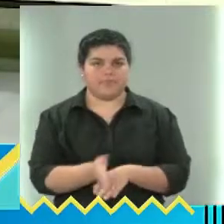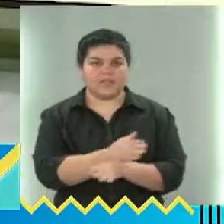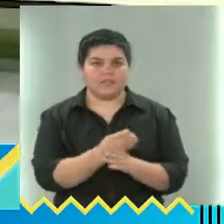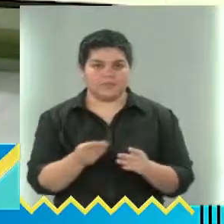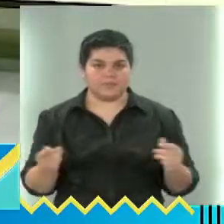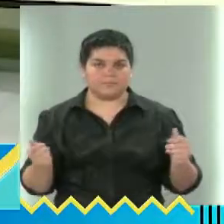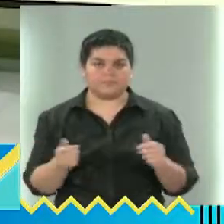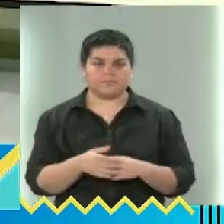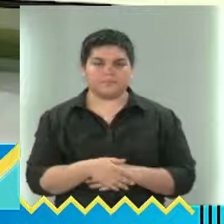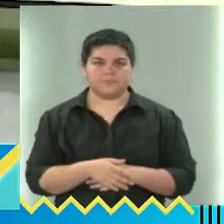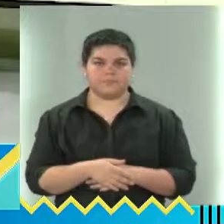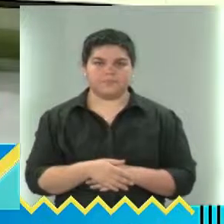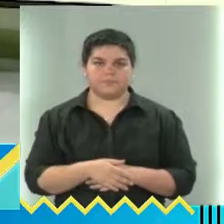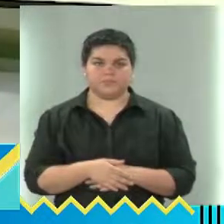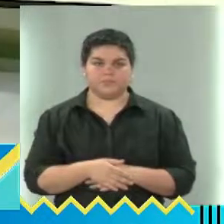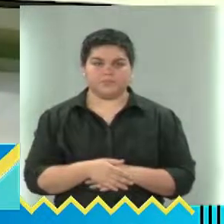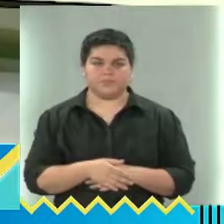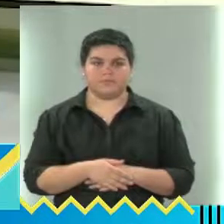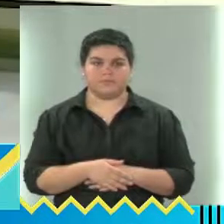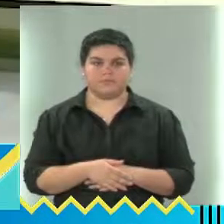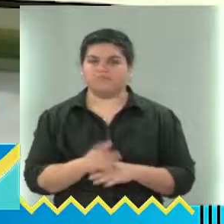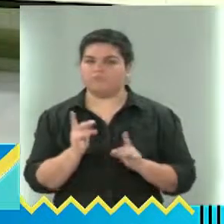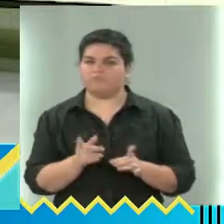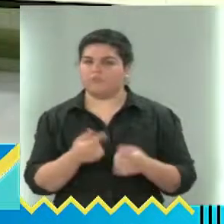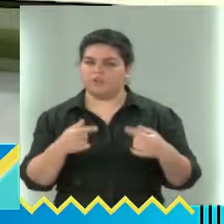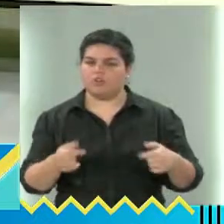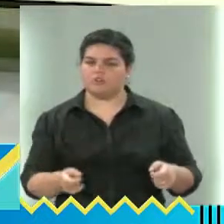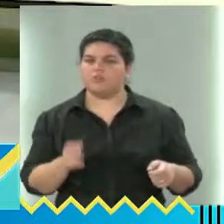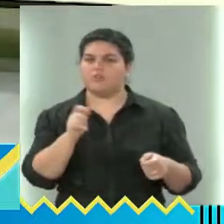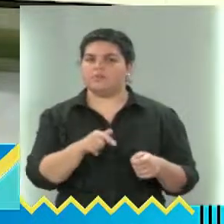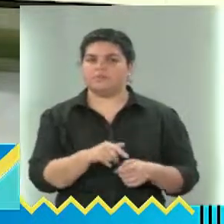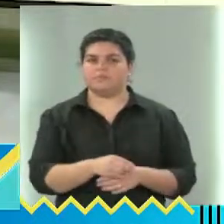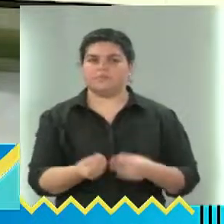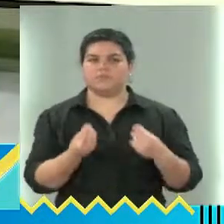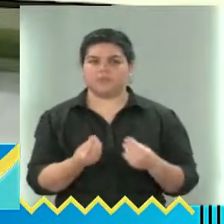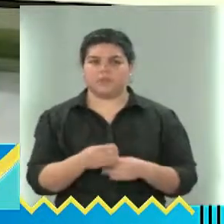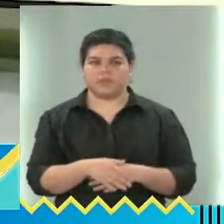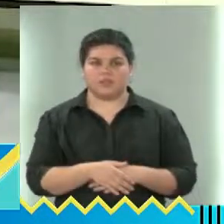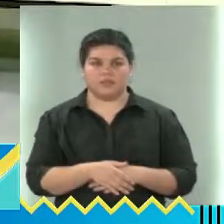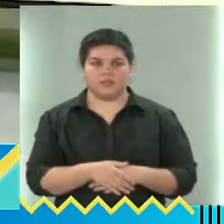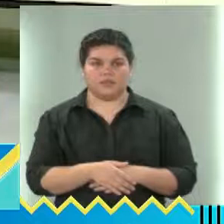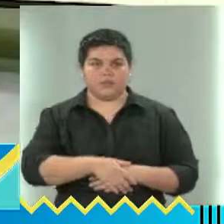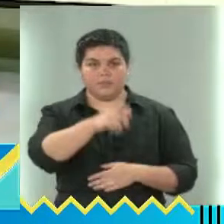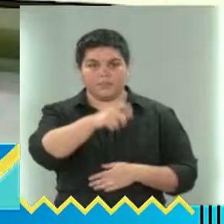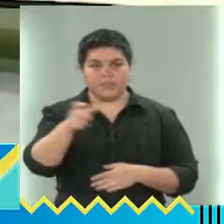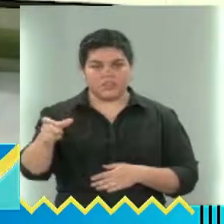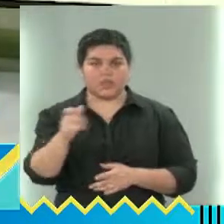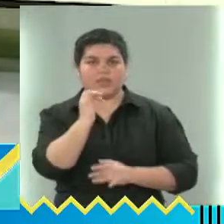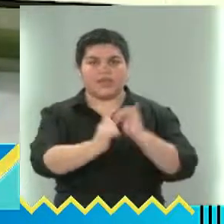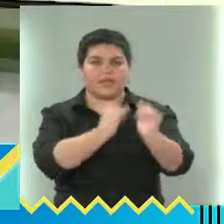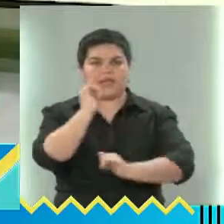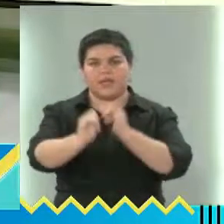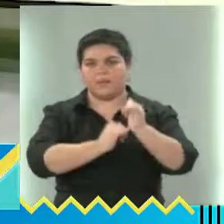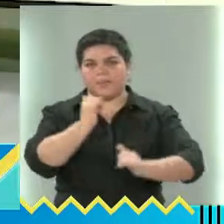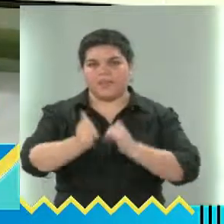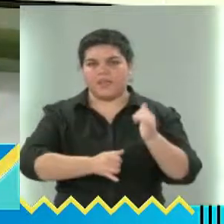sido, además de estos mitos, ¿no? ¿Cuáles han sido otras situaciones que ustedes hayan tenido que explicarle a la gente que no es tal